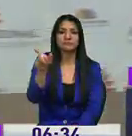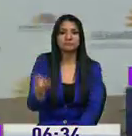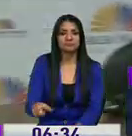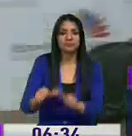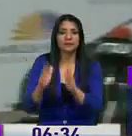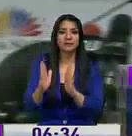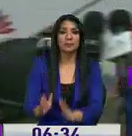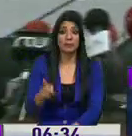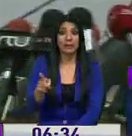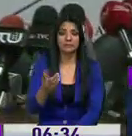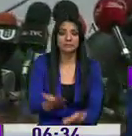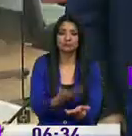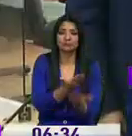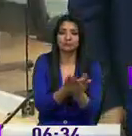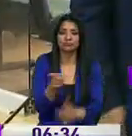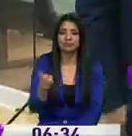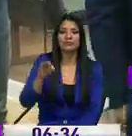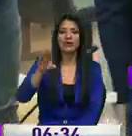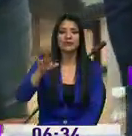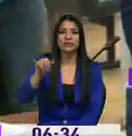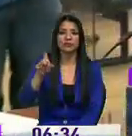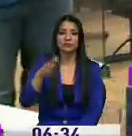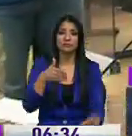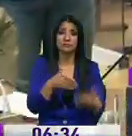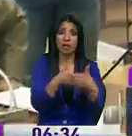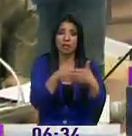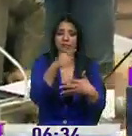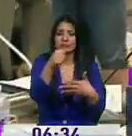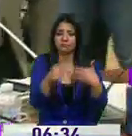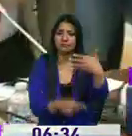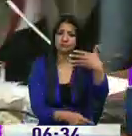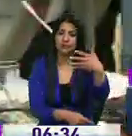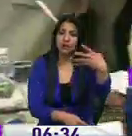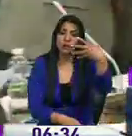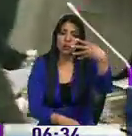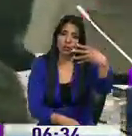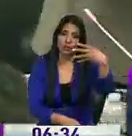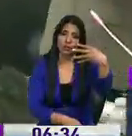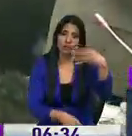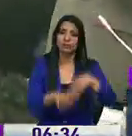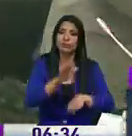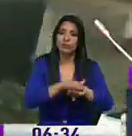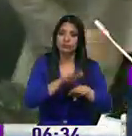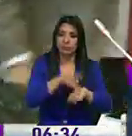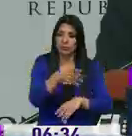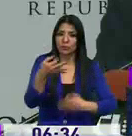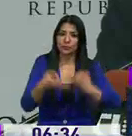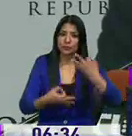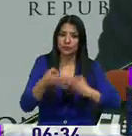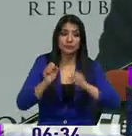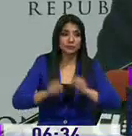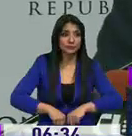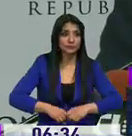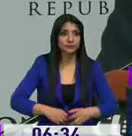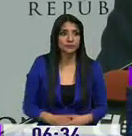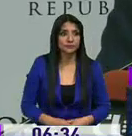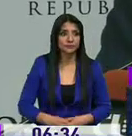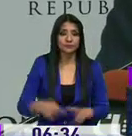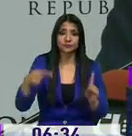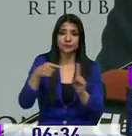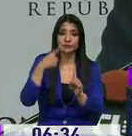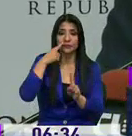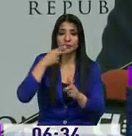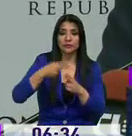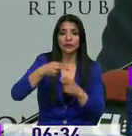fabricio villamar quien afirma que en contra de tuareg se han generado al menos cuatro causales para su enjuiciamiento el señor jose carlos